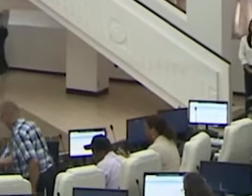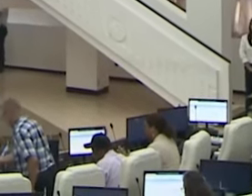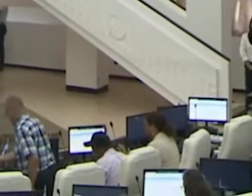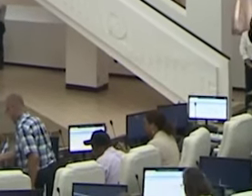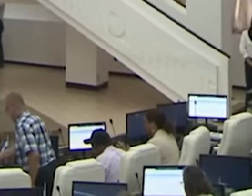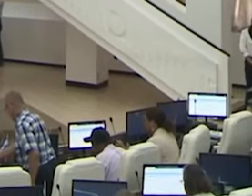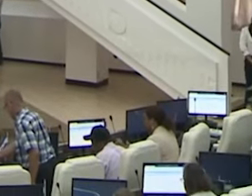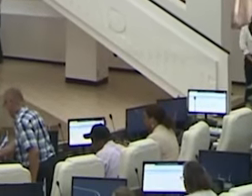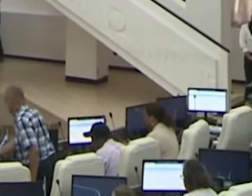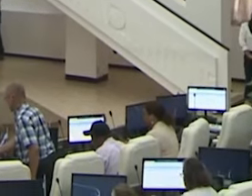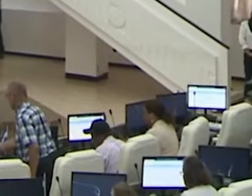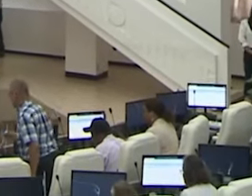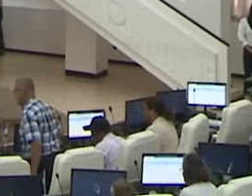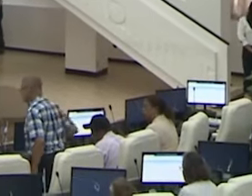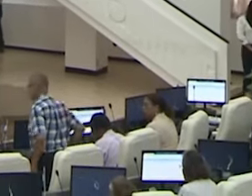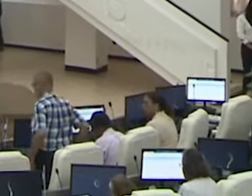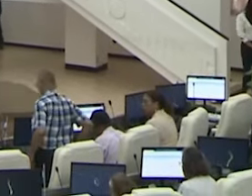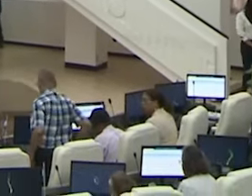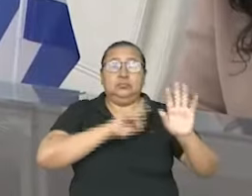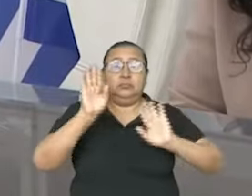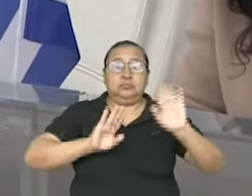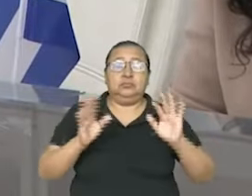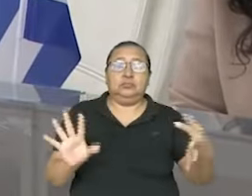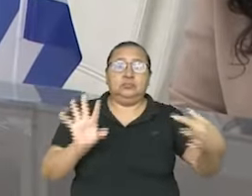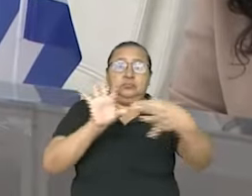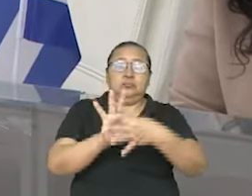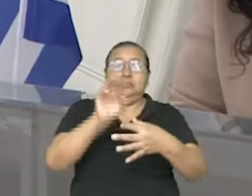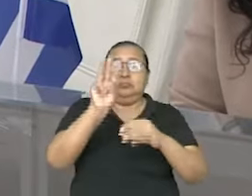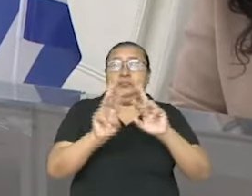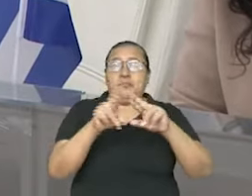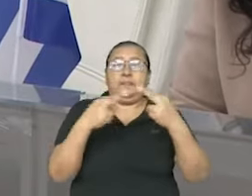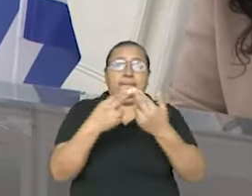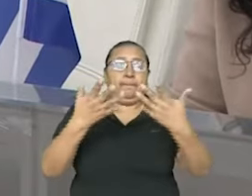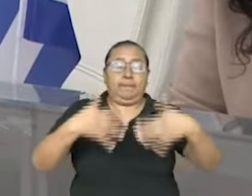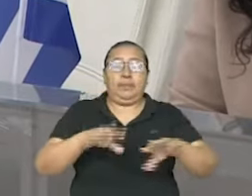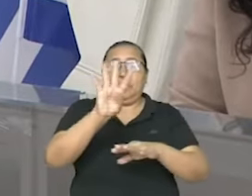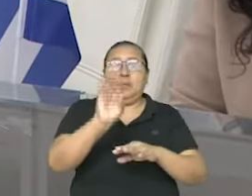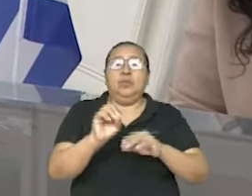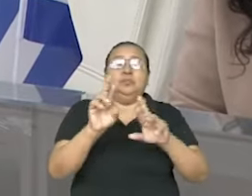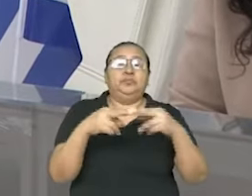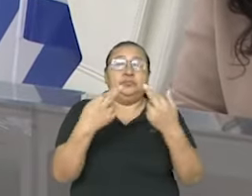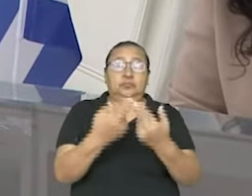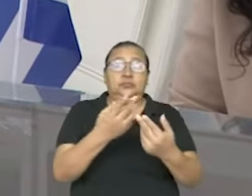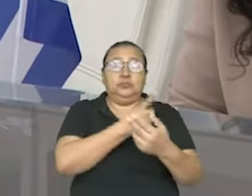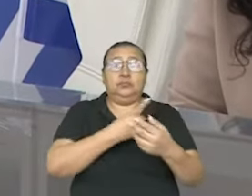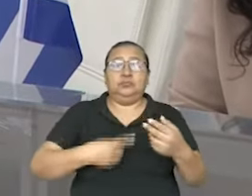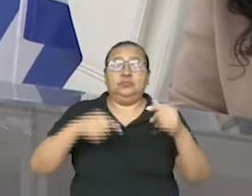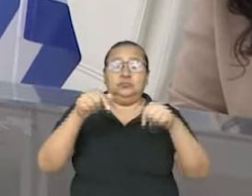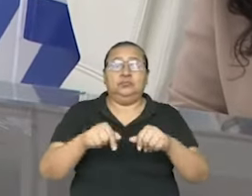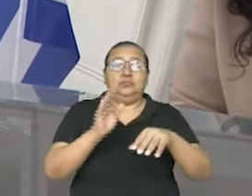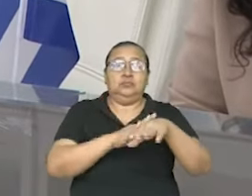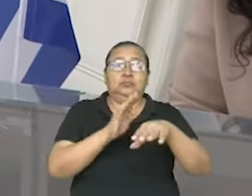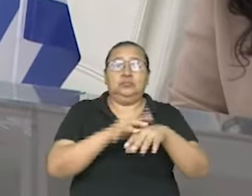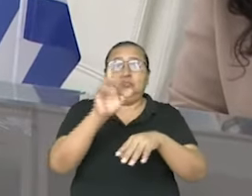La Asamblea Nacional, controlada por la dictadura, aprobó una serie de reformas al Código Penal, con las que pretenden enjuiciar en ausencia a los